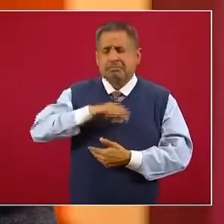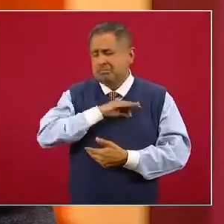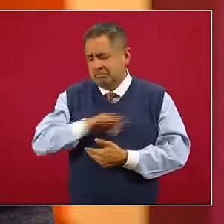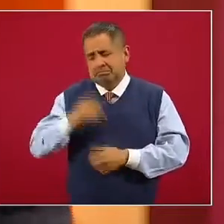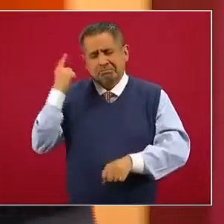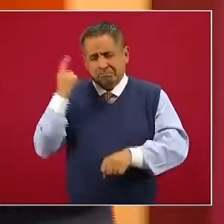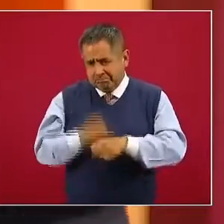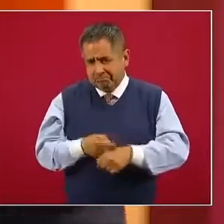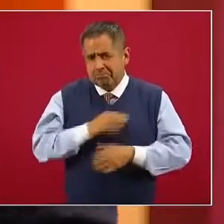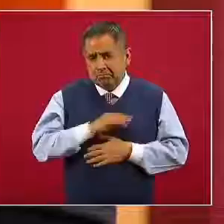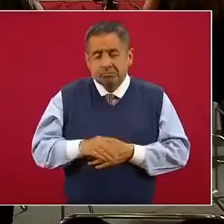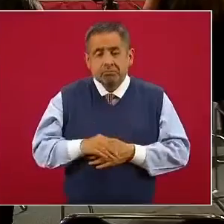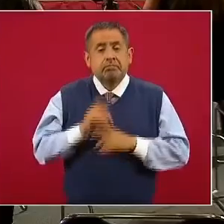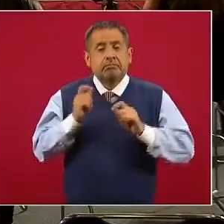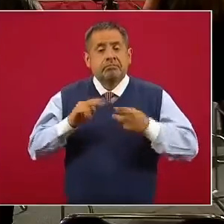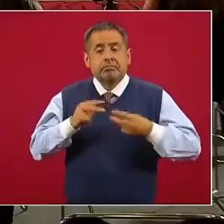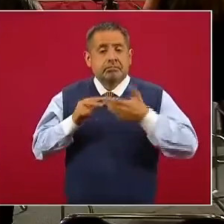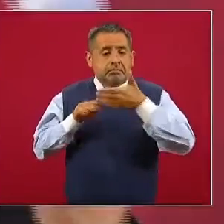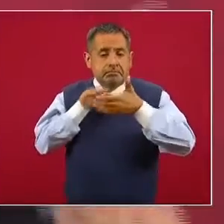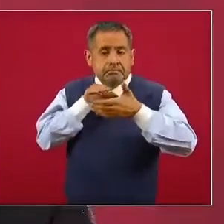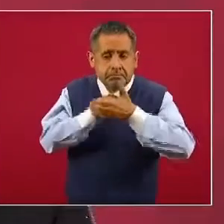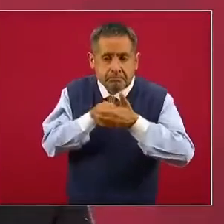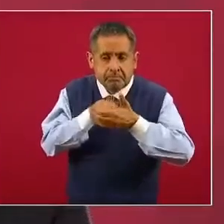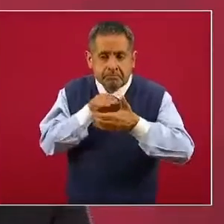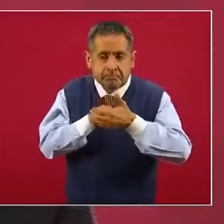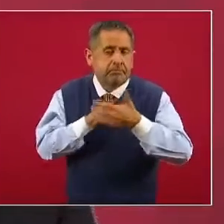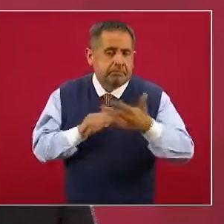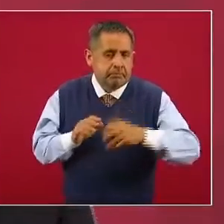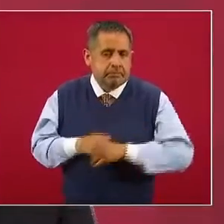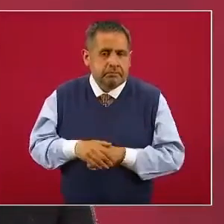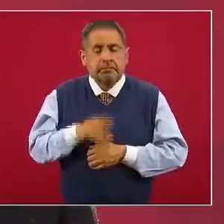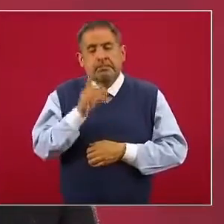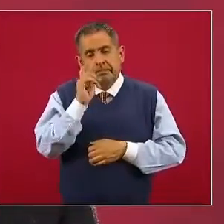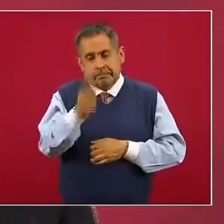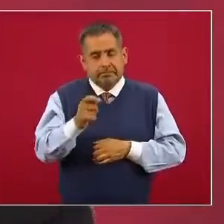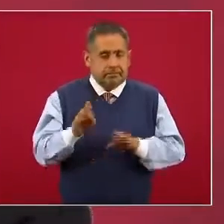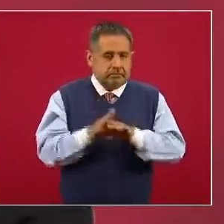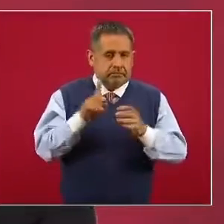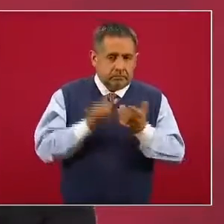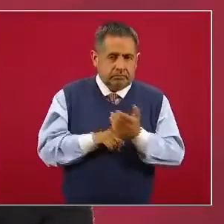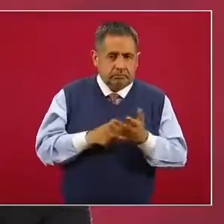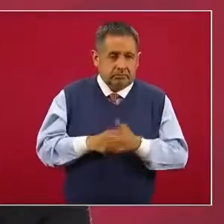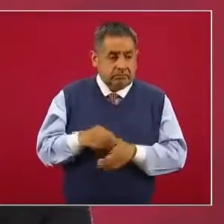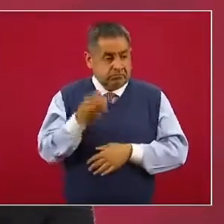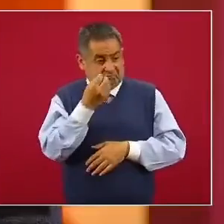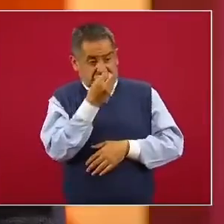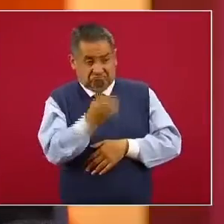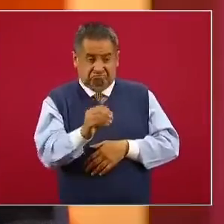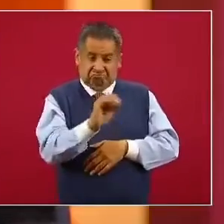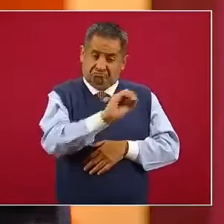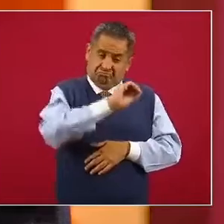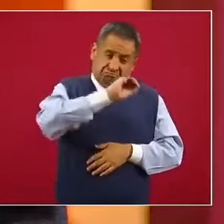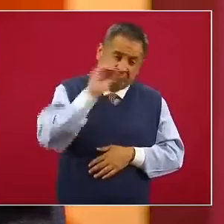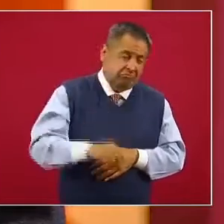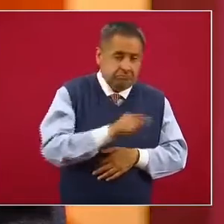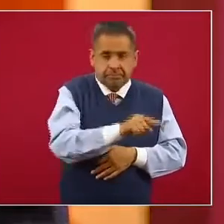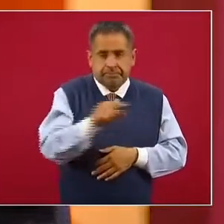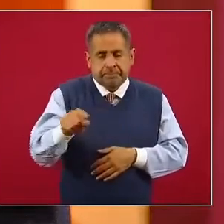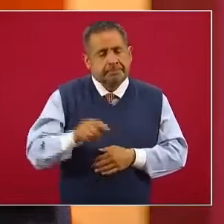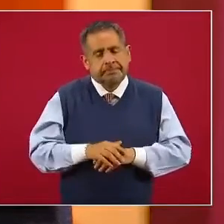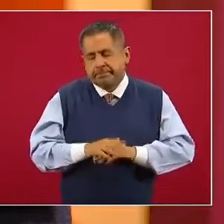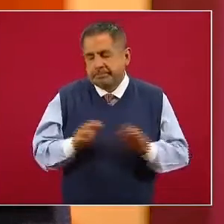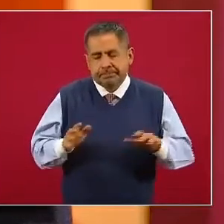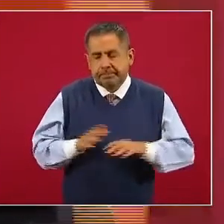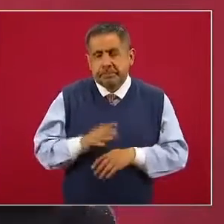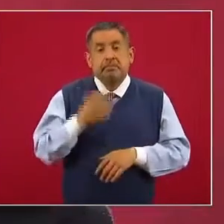eficiente. Pero no por ello el cubrebocas debería ser obligatorio, y el hacerlo obligatorio a